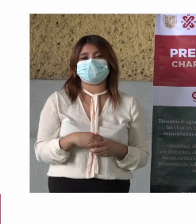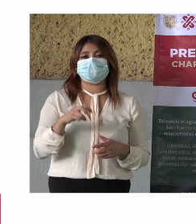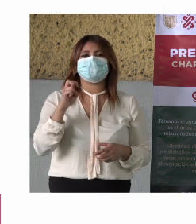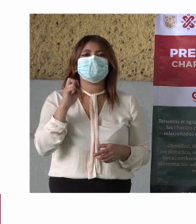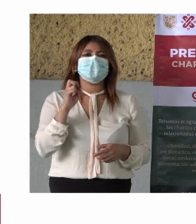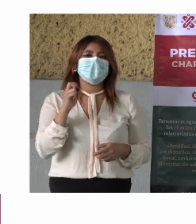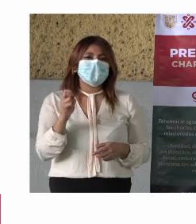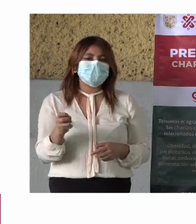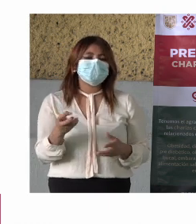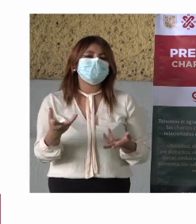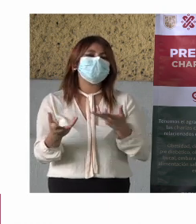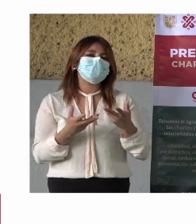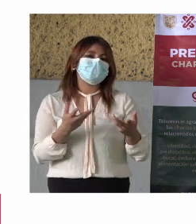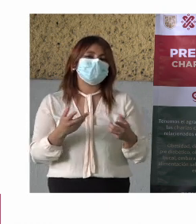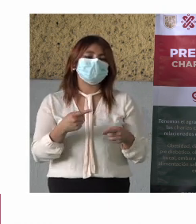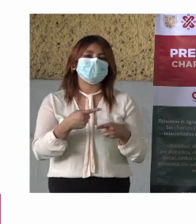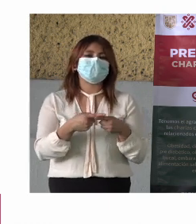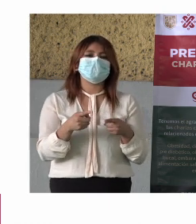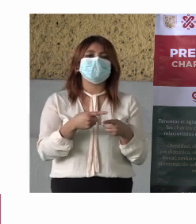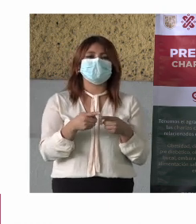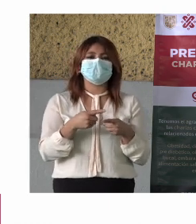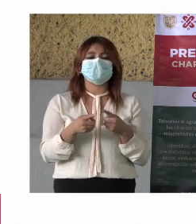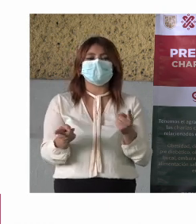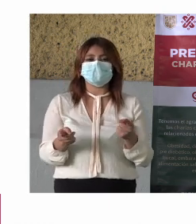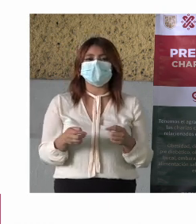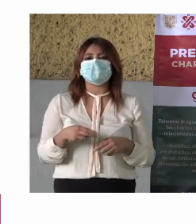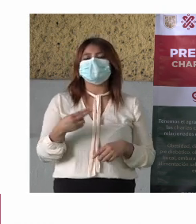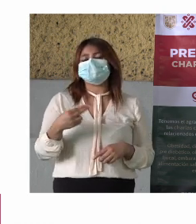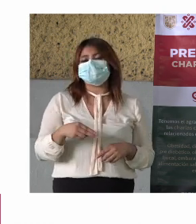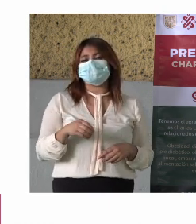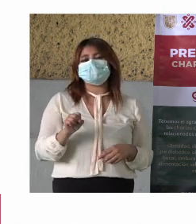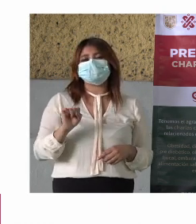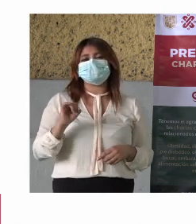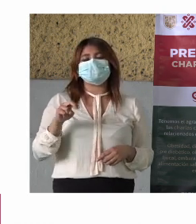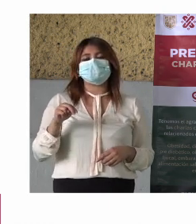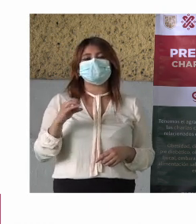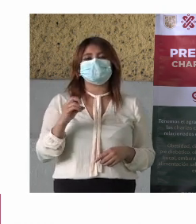es el efecto que tienen varias de las incretinas.